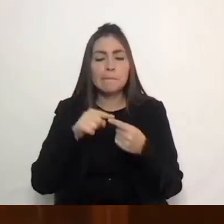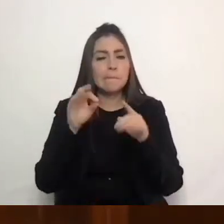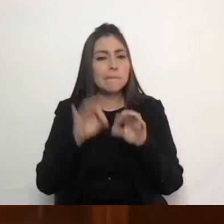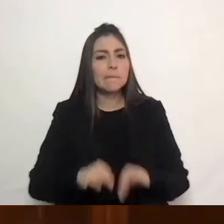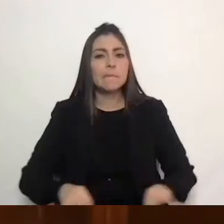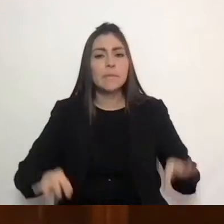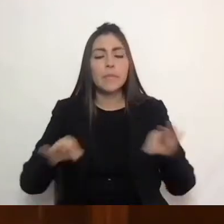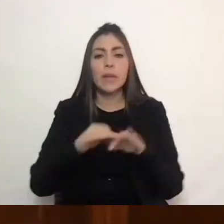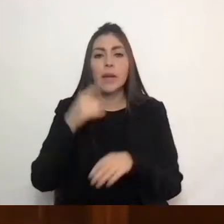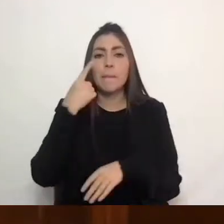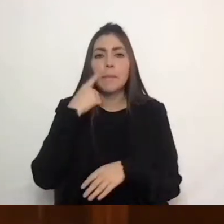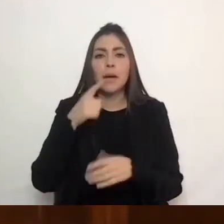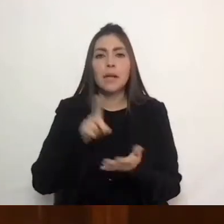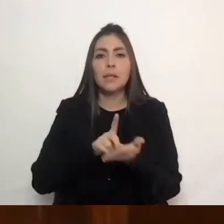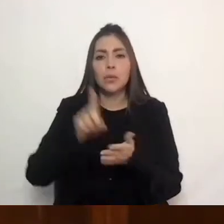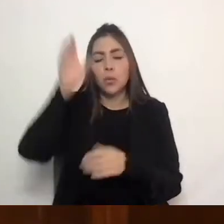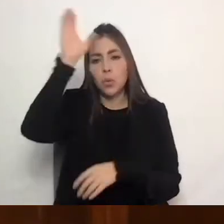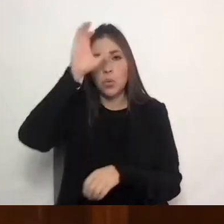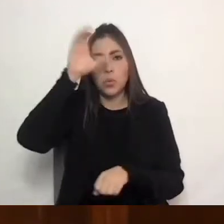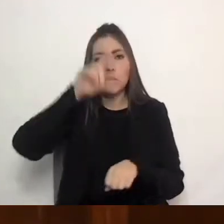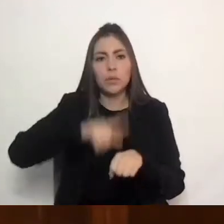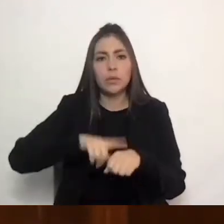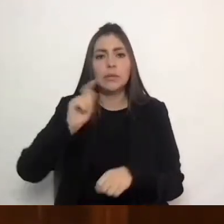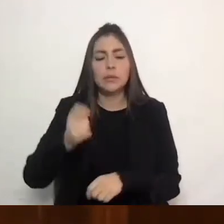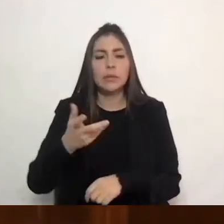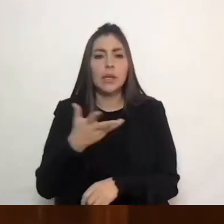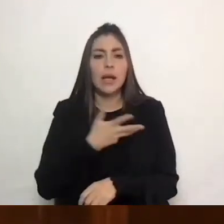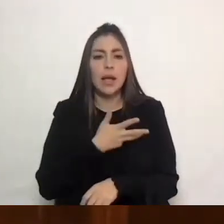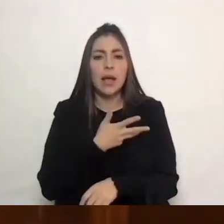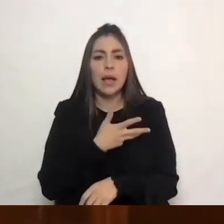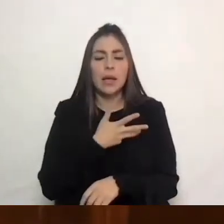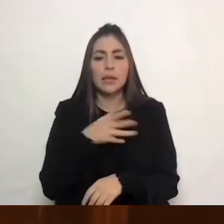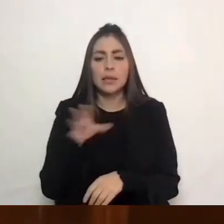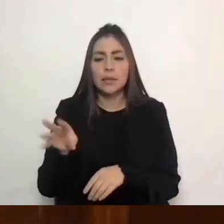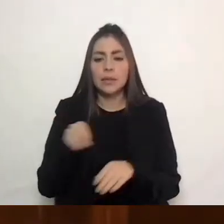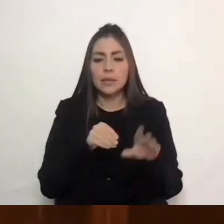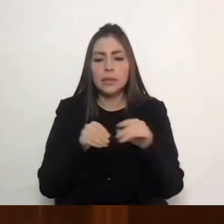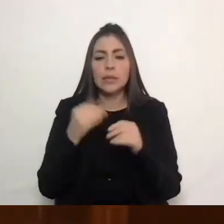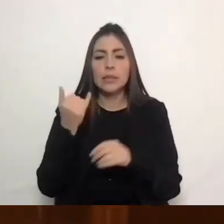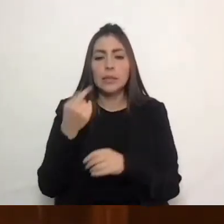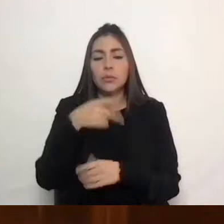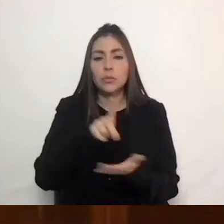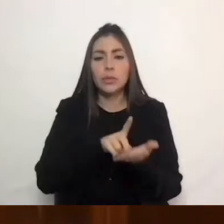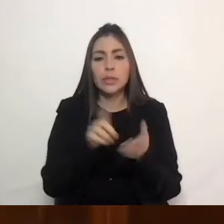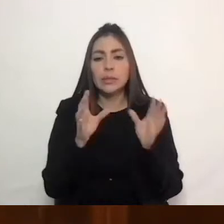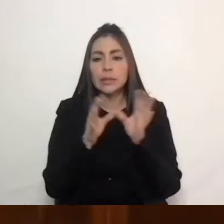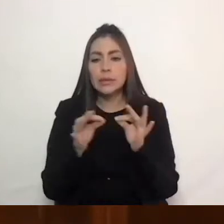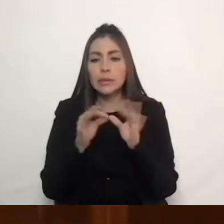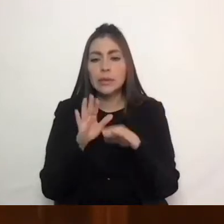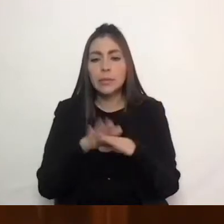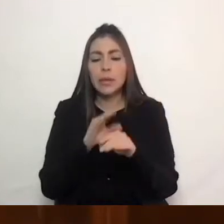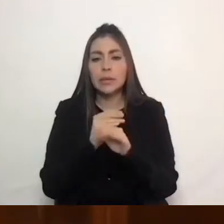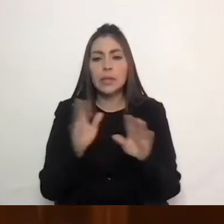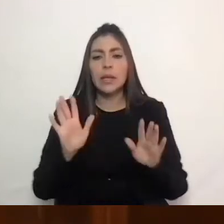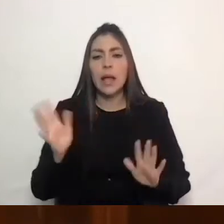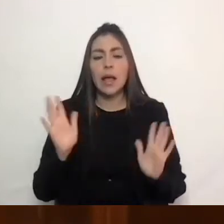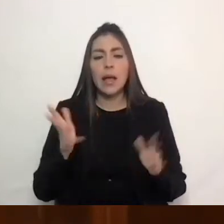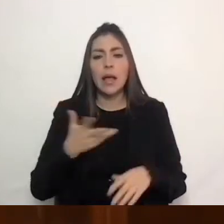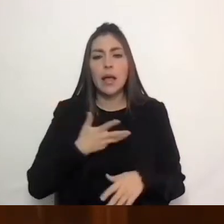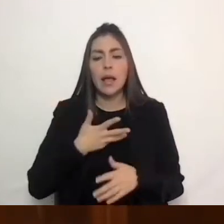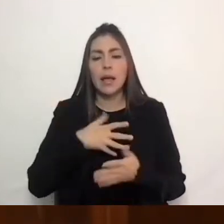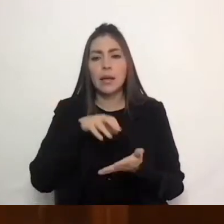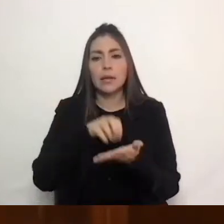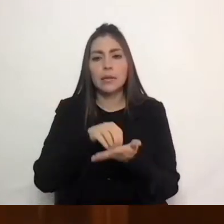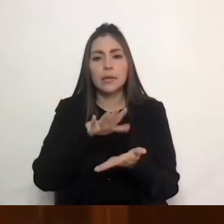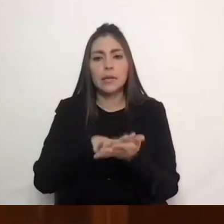para los derechos culturales que reúne y hace explícitos estos derechos, que ya están incorporados de forma